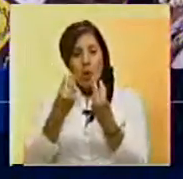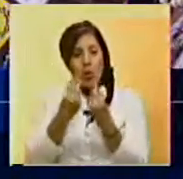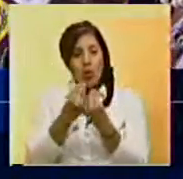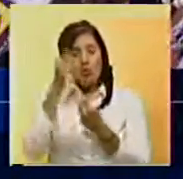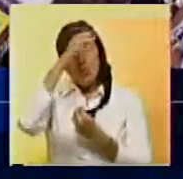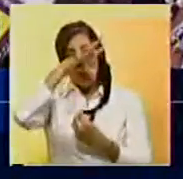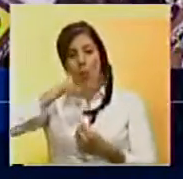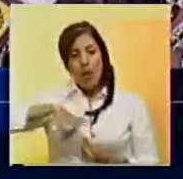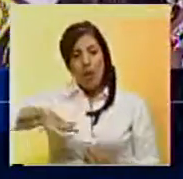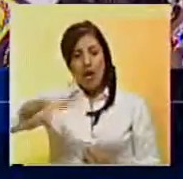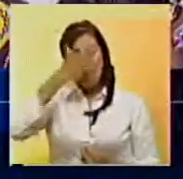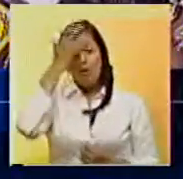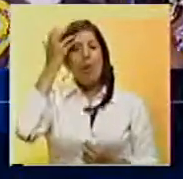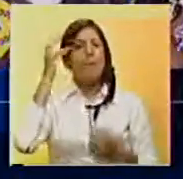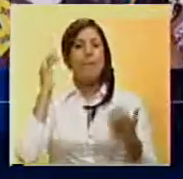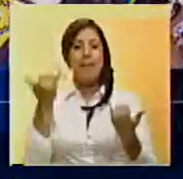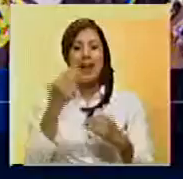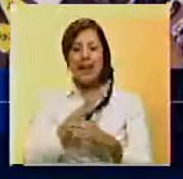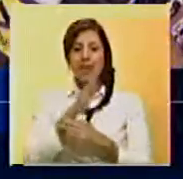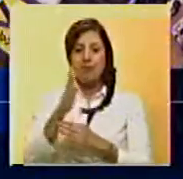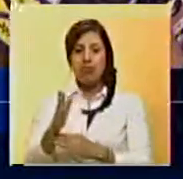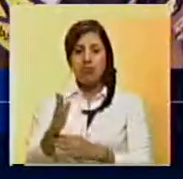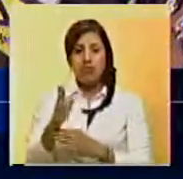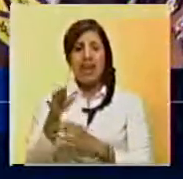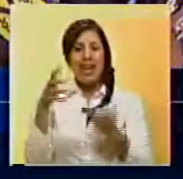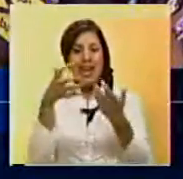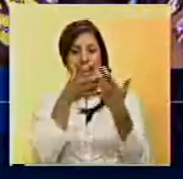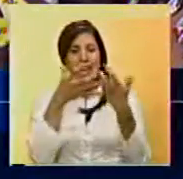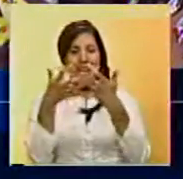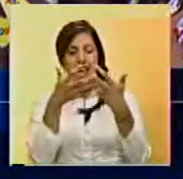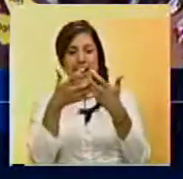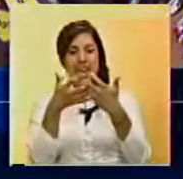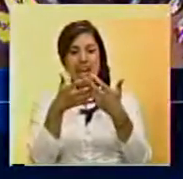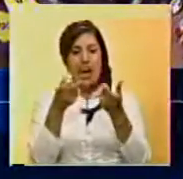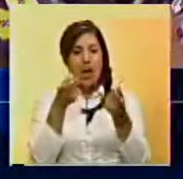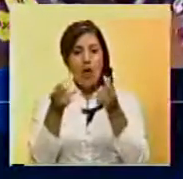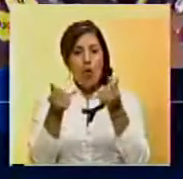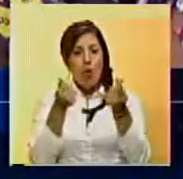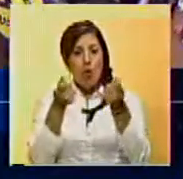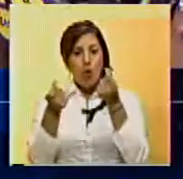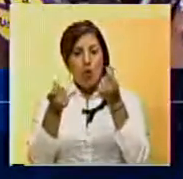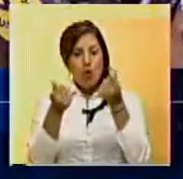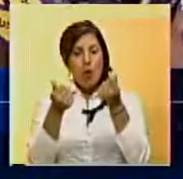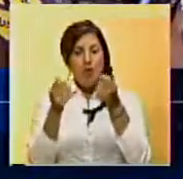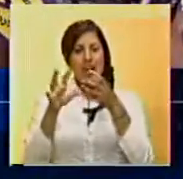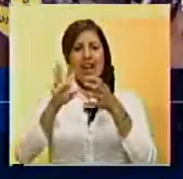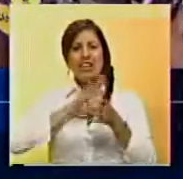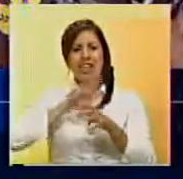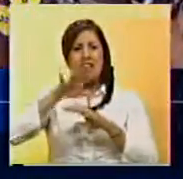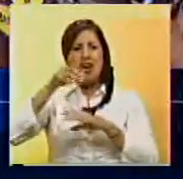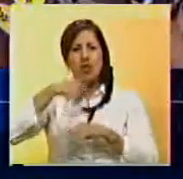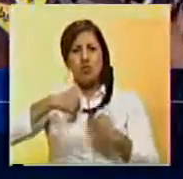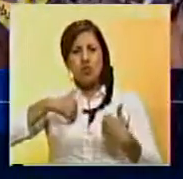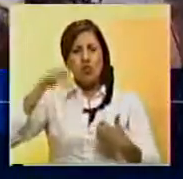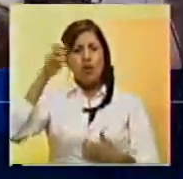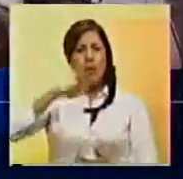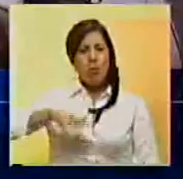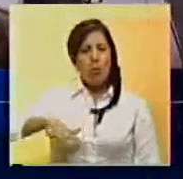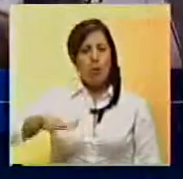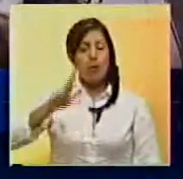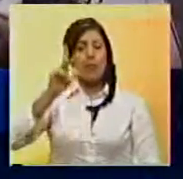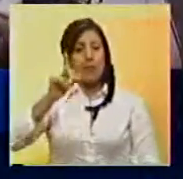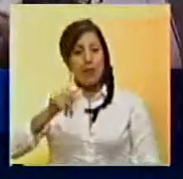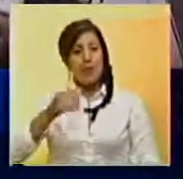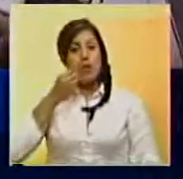nuestro pueblo para vencer esta guerra económica desatada sobre nuestro pueblo.